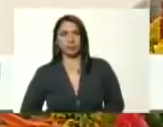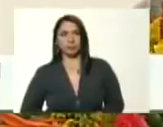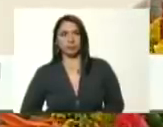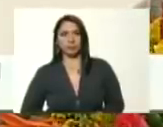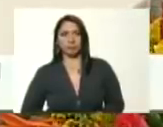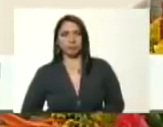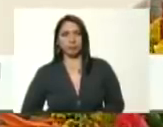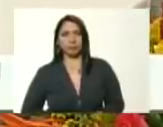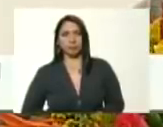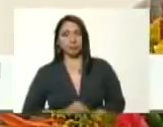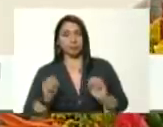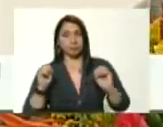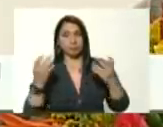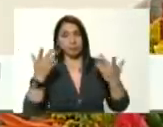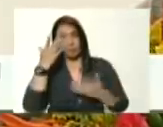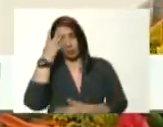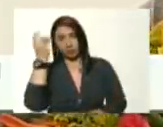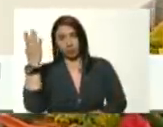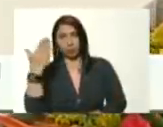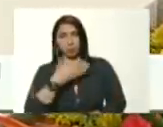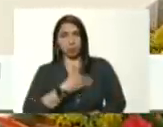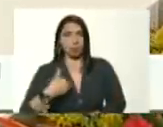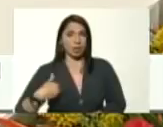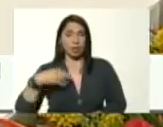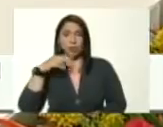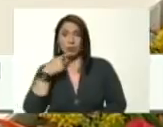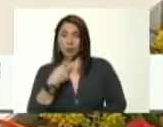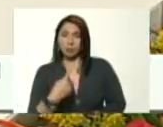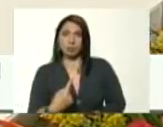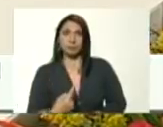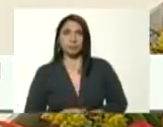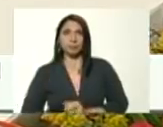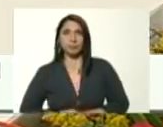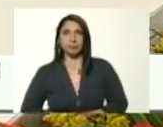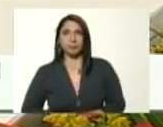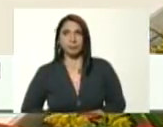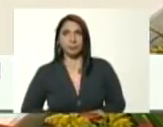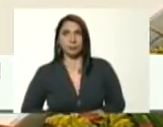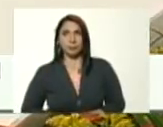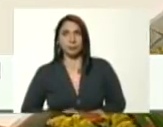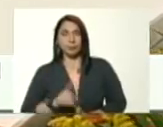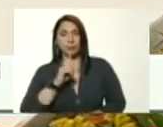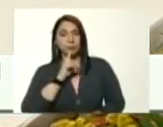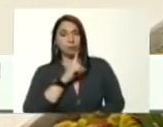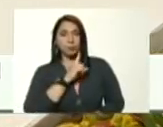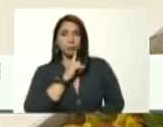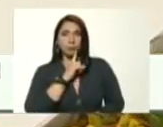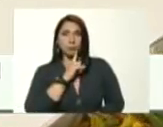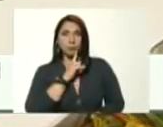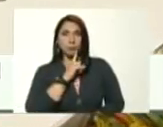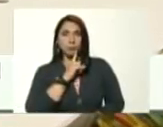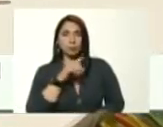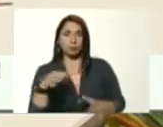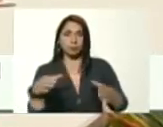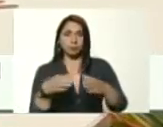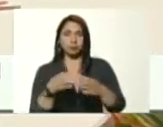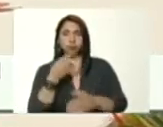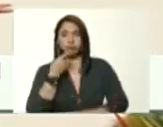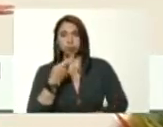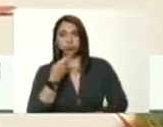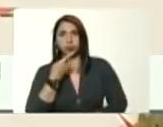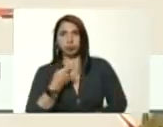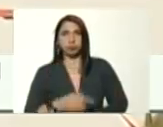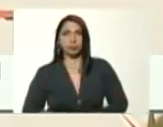gloria a dios quiero decirles a nombre del partido político